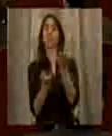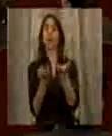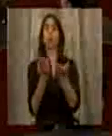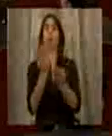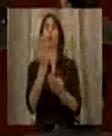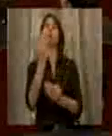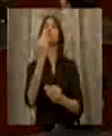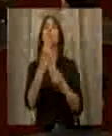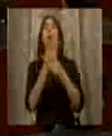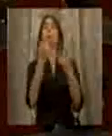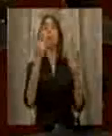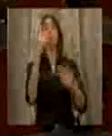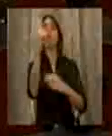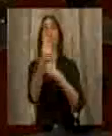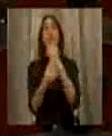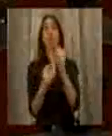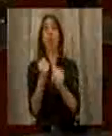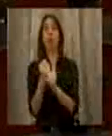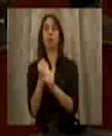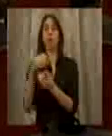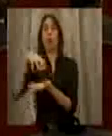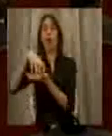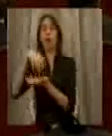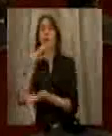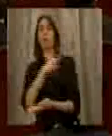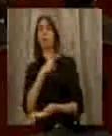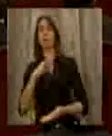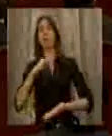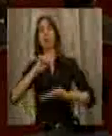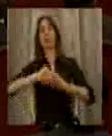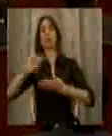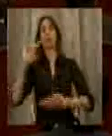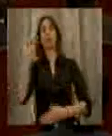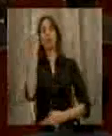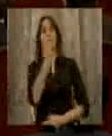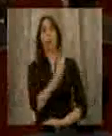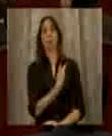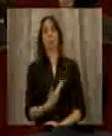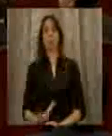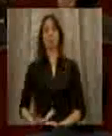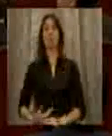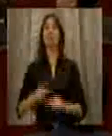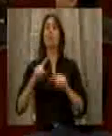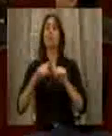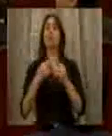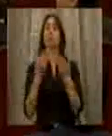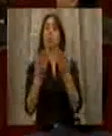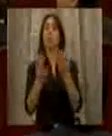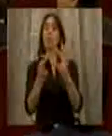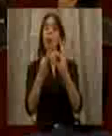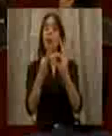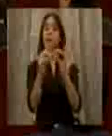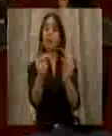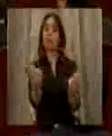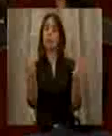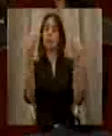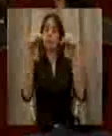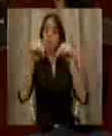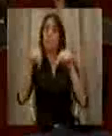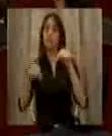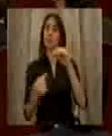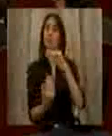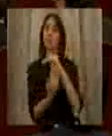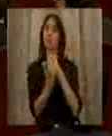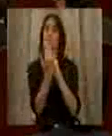¡Aplausos!